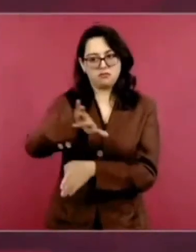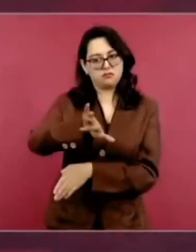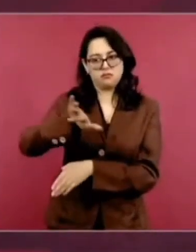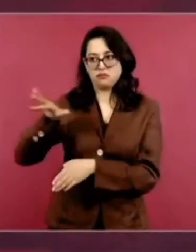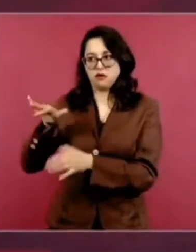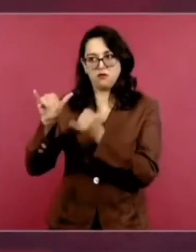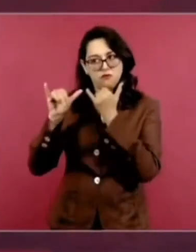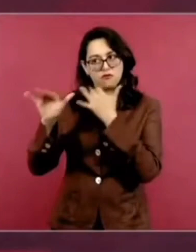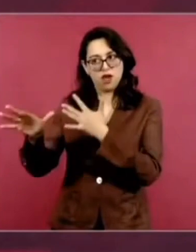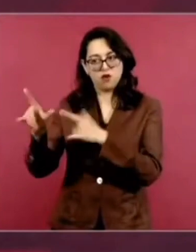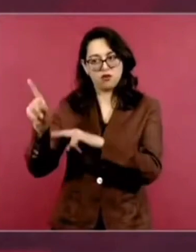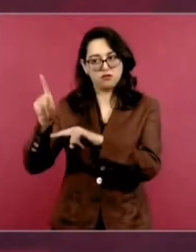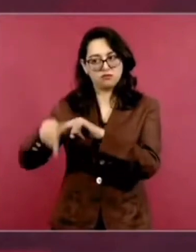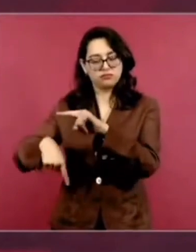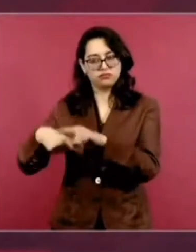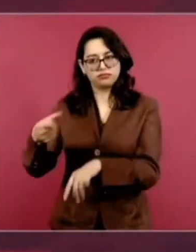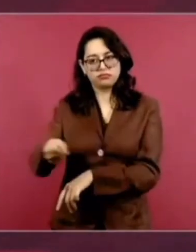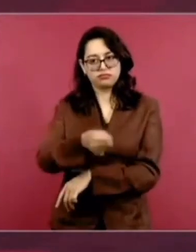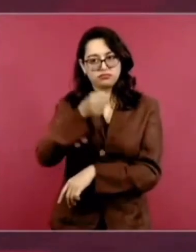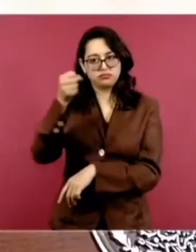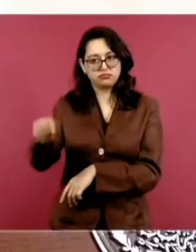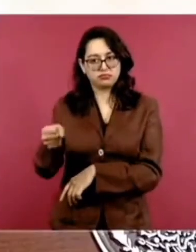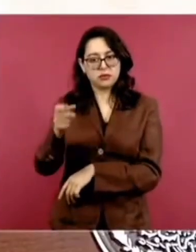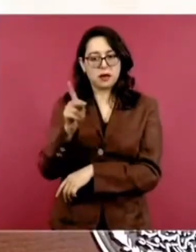un fraude,